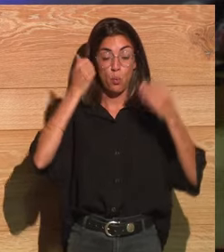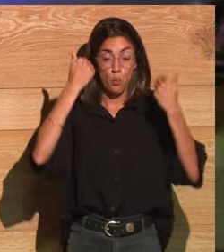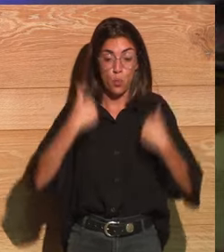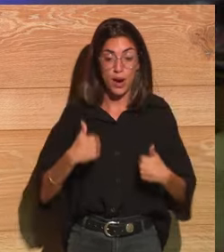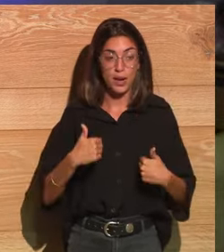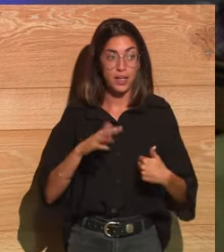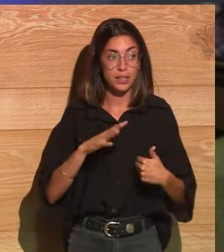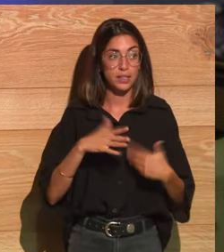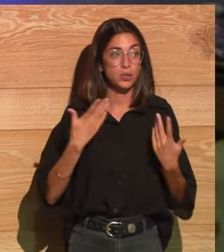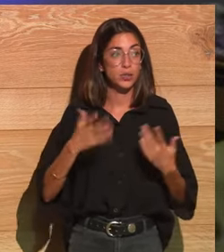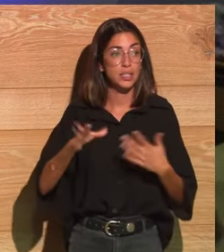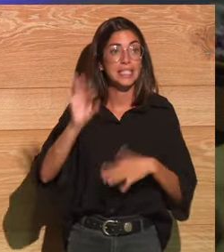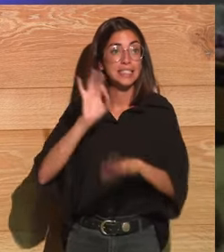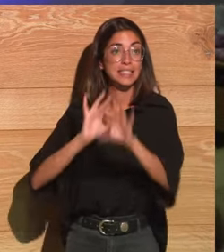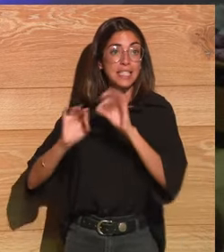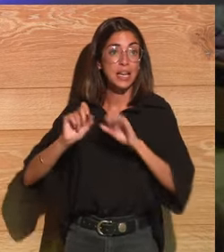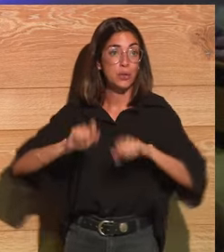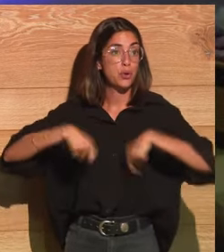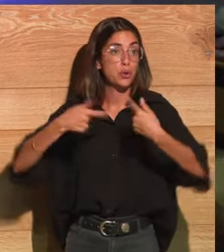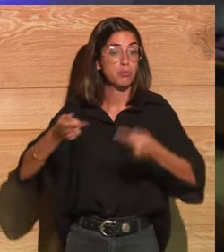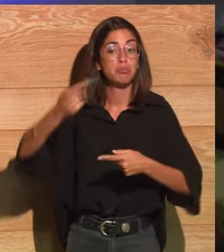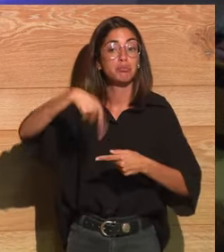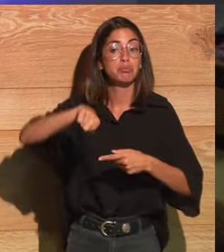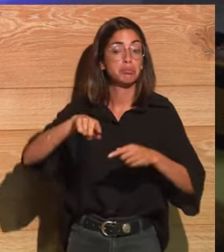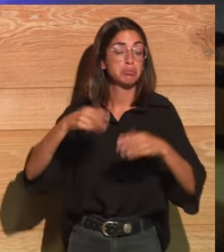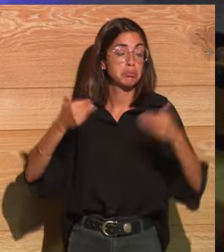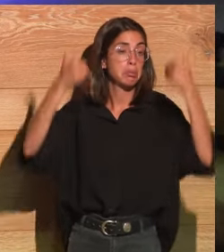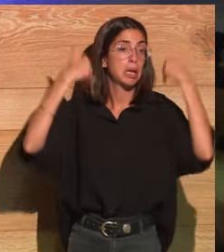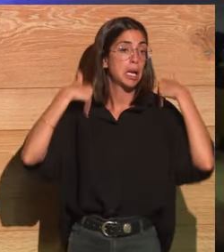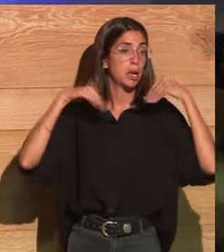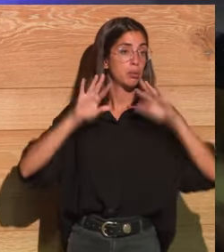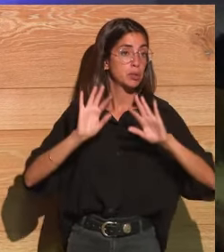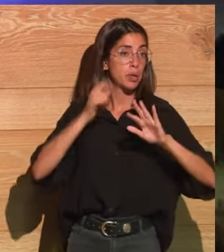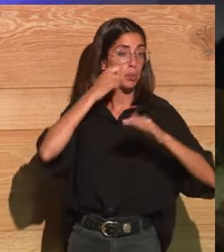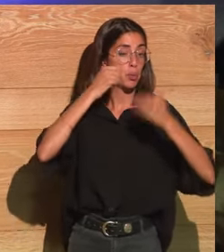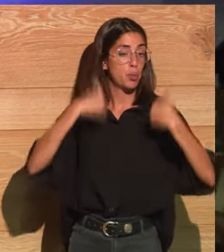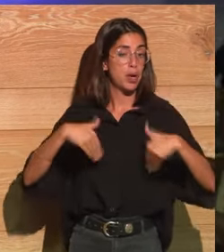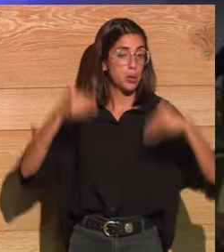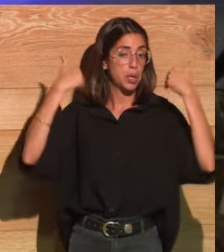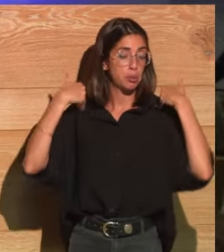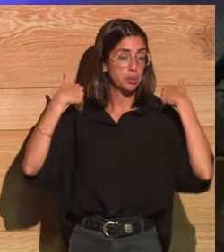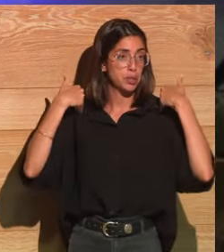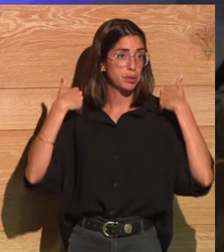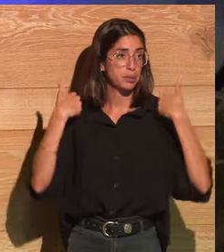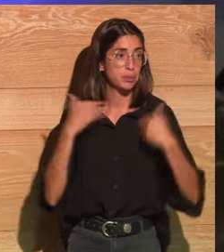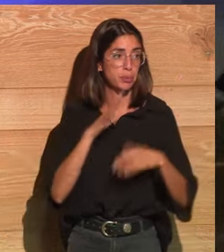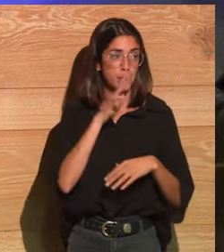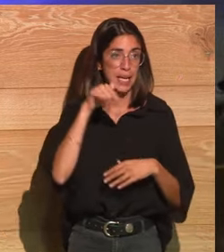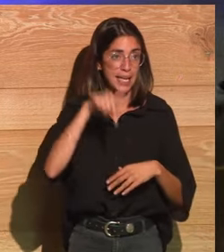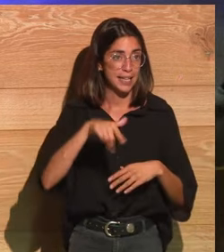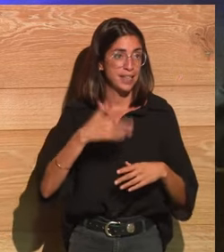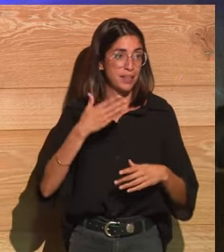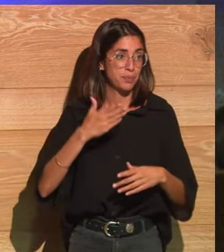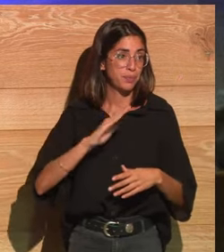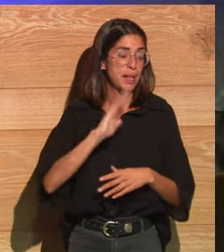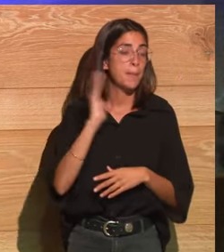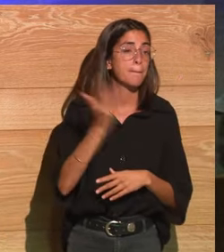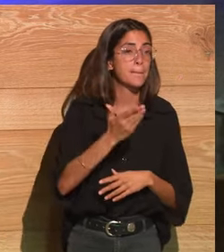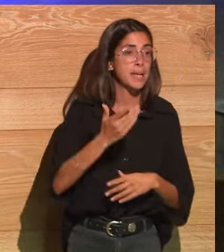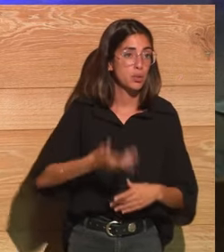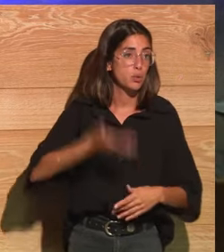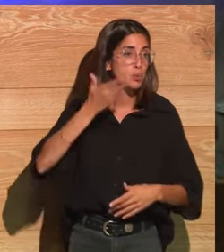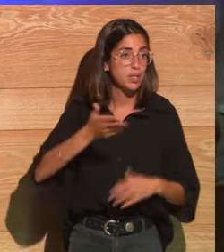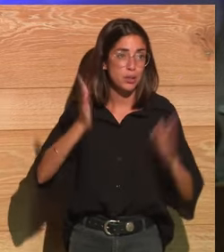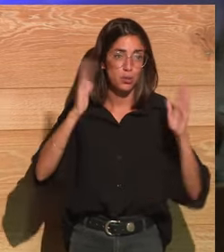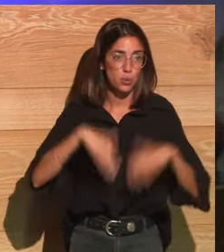selección natural, de eso os encargáis vosotros, ¿no? O sea, ya estáis aquí, pero esto no tiene realmente un impacto sobre el